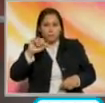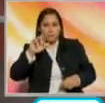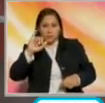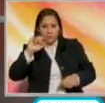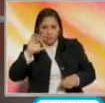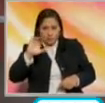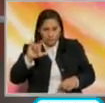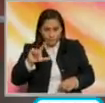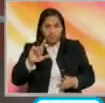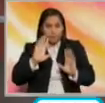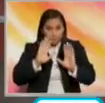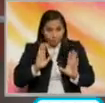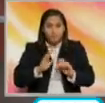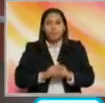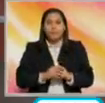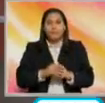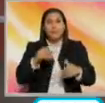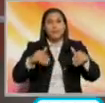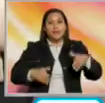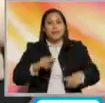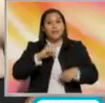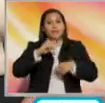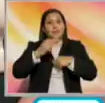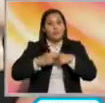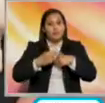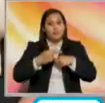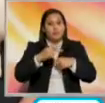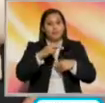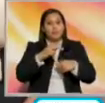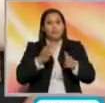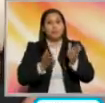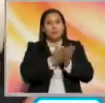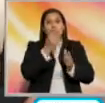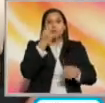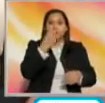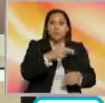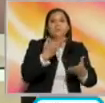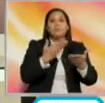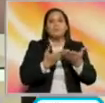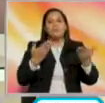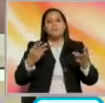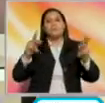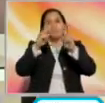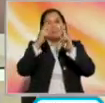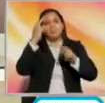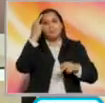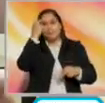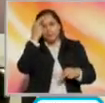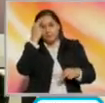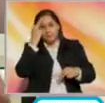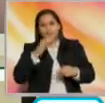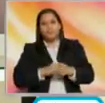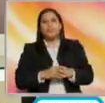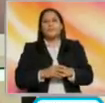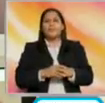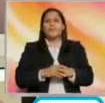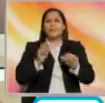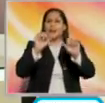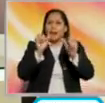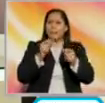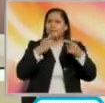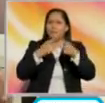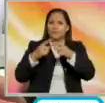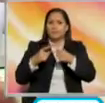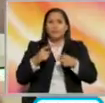momento, es en ese proyecto donde el Teatro Nacional que se construía cambia de nombre al Palacio de las Bellas Artes. Y es como lo conocemos